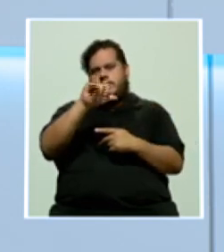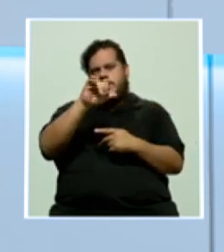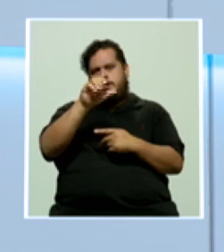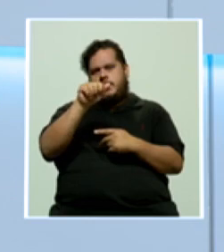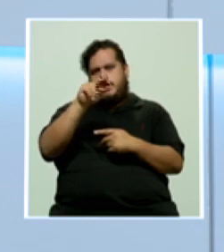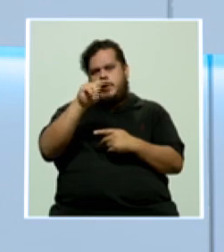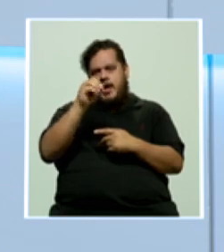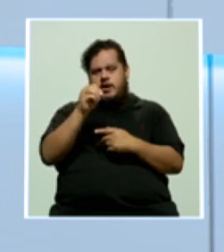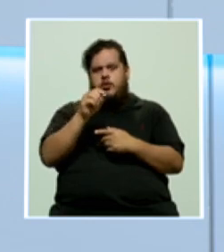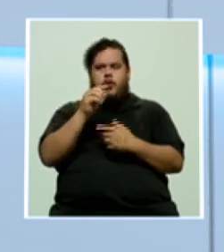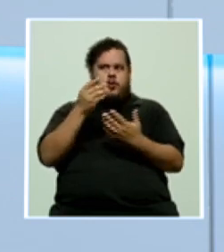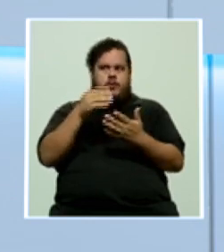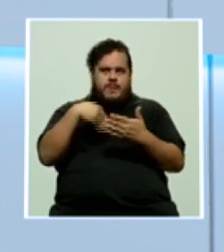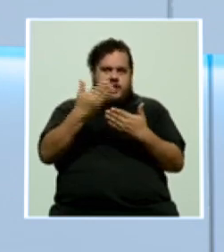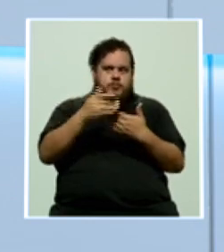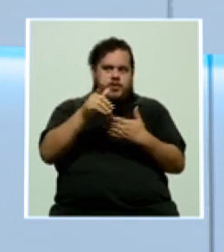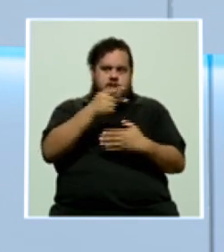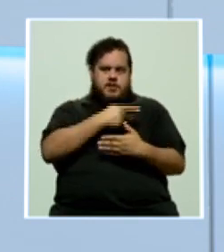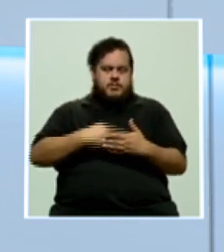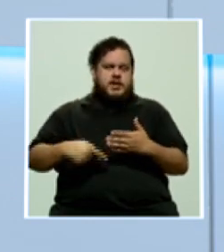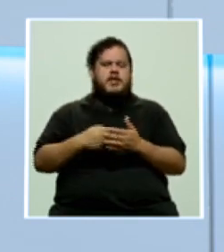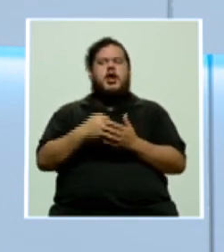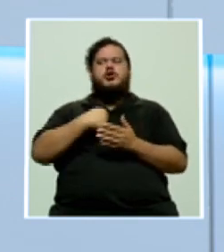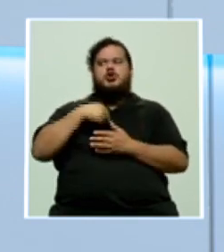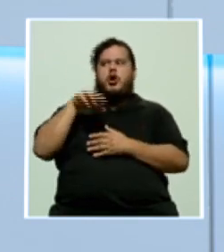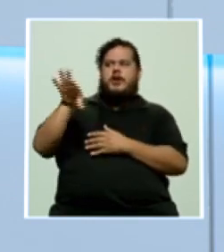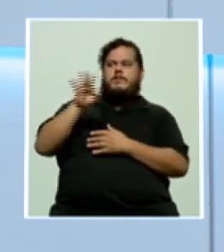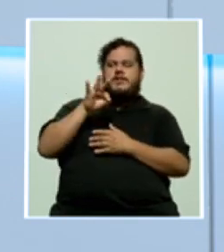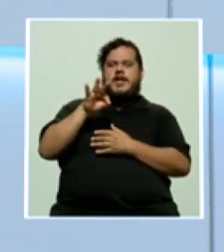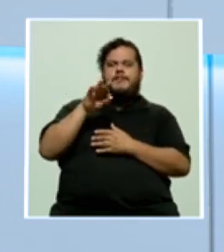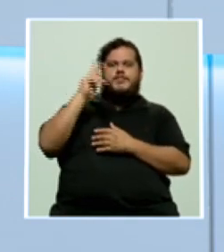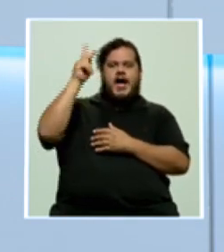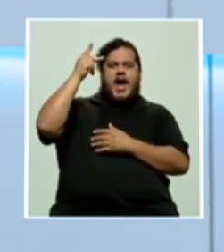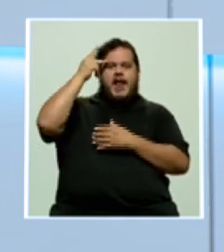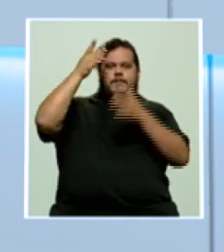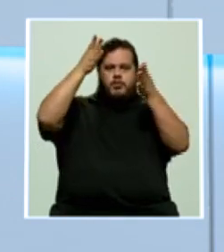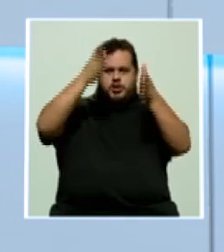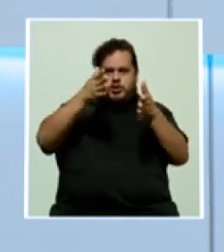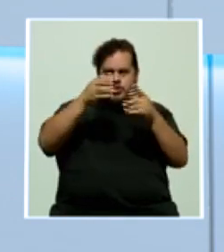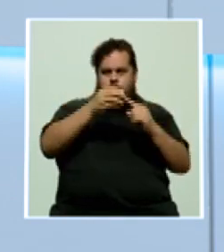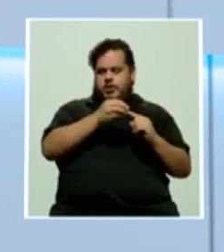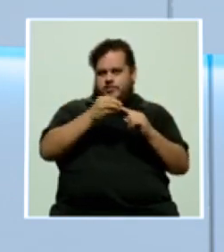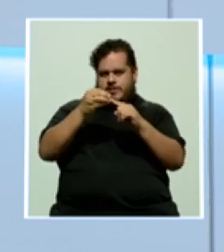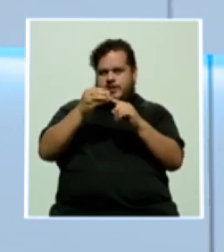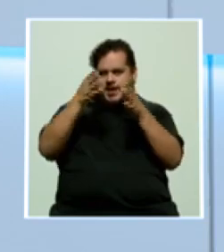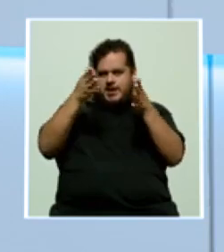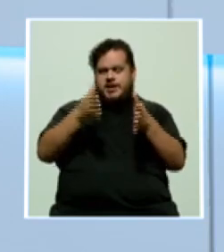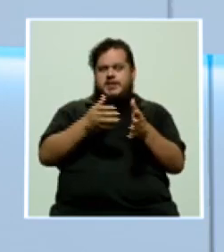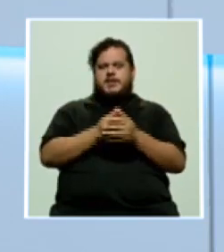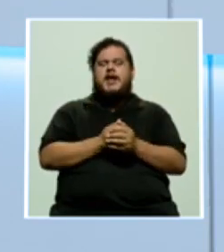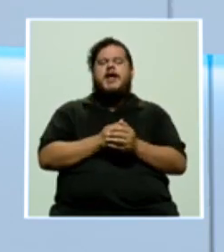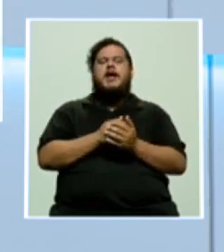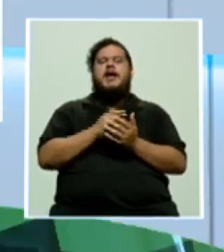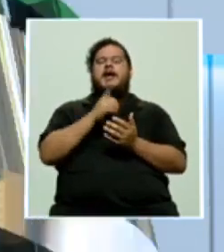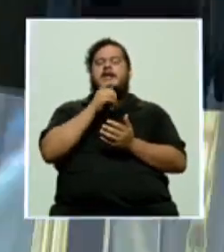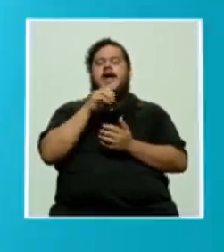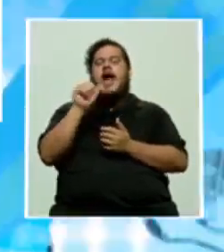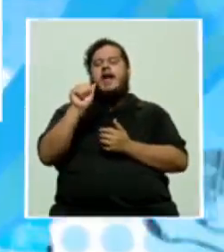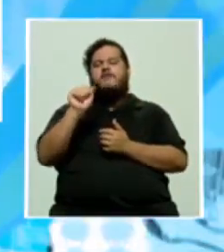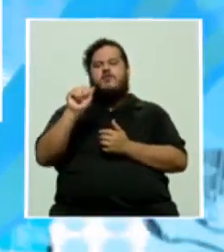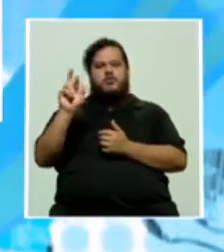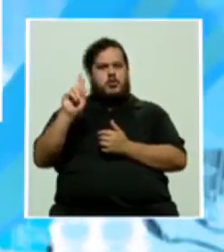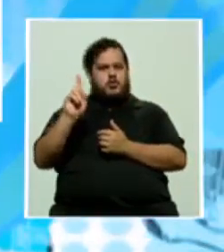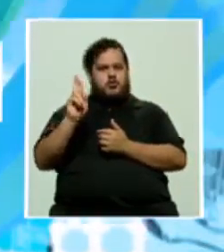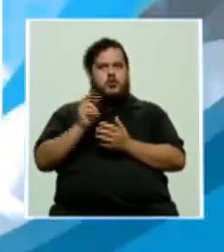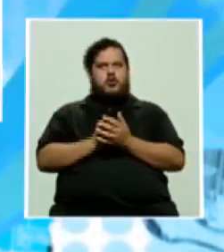analizar estas preguntas, invité al politólogo costarricense radicado en Austin, Texas, Alfonso Rojas,